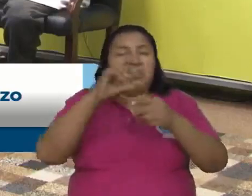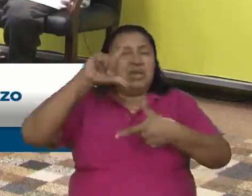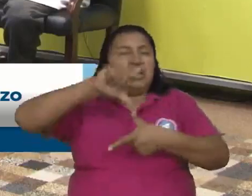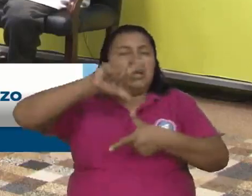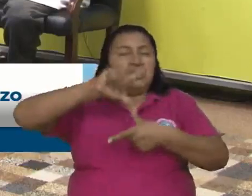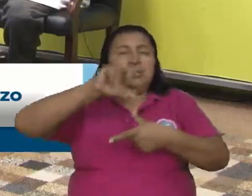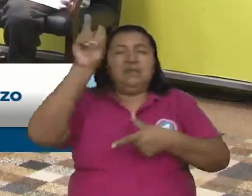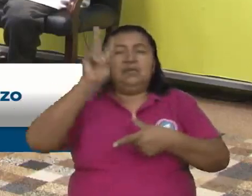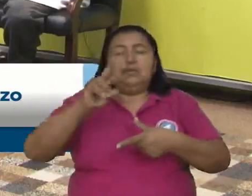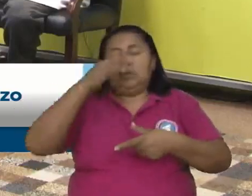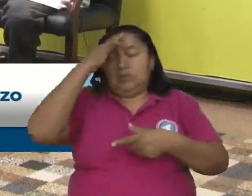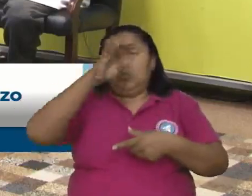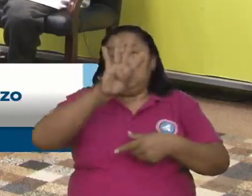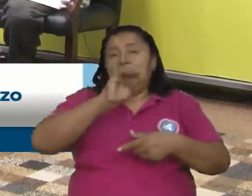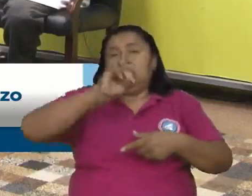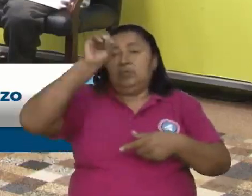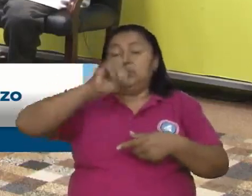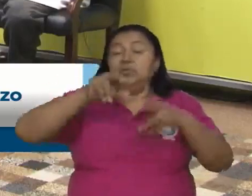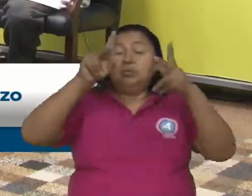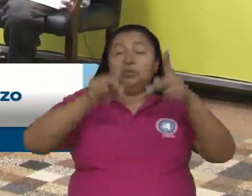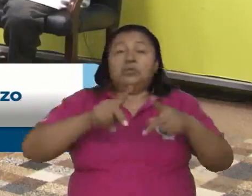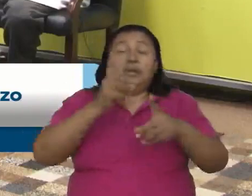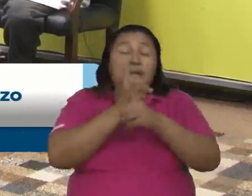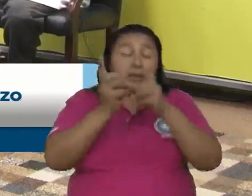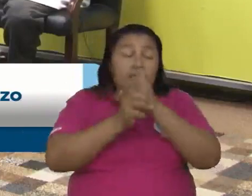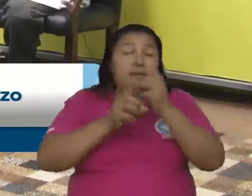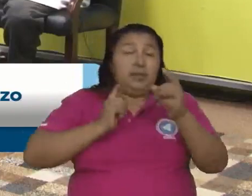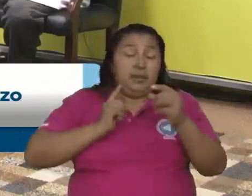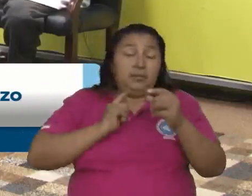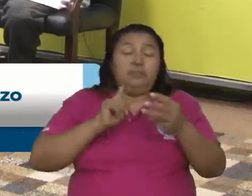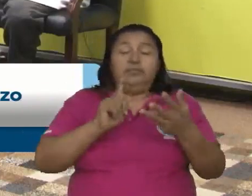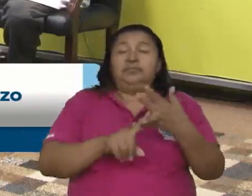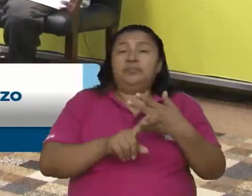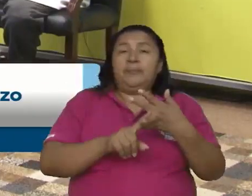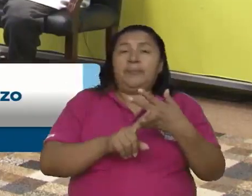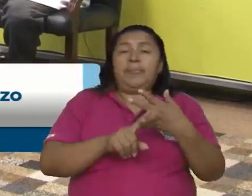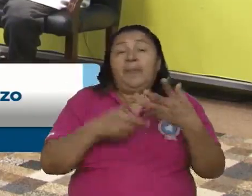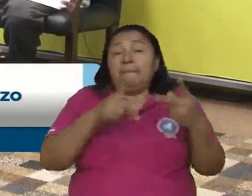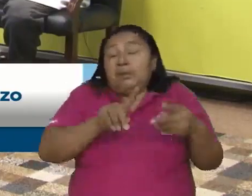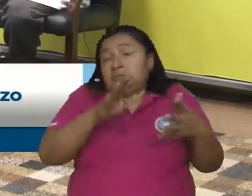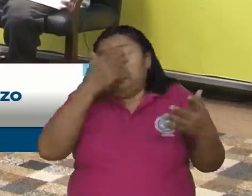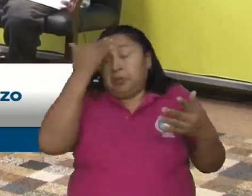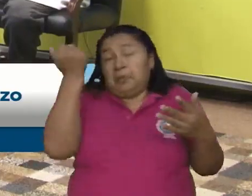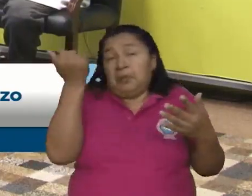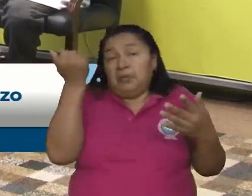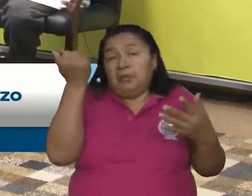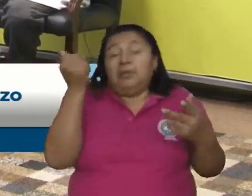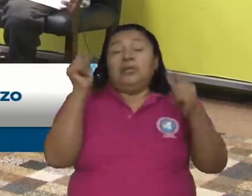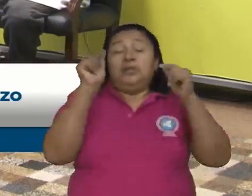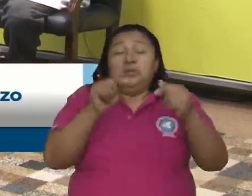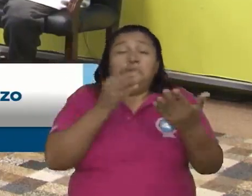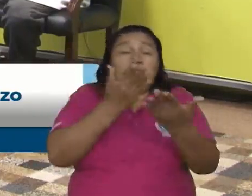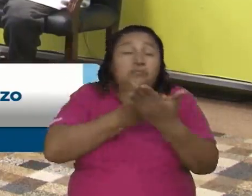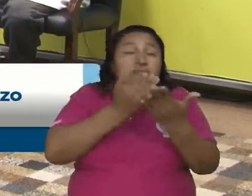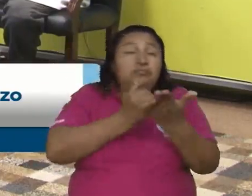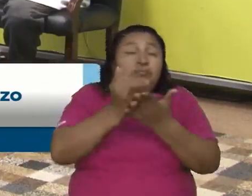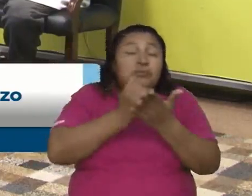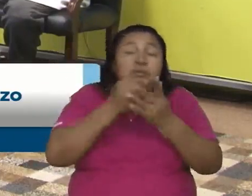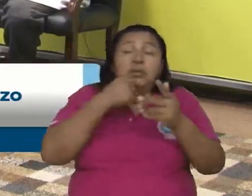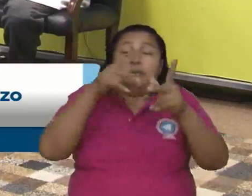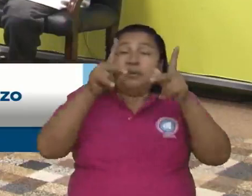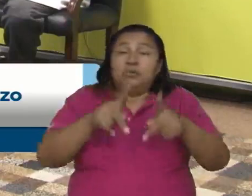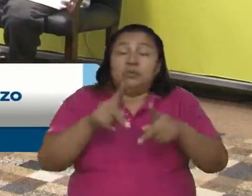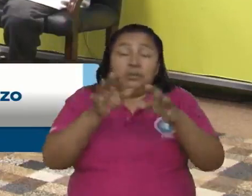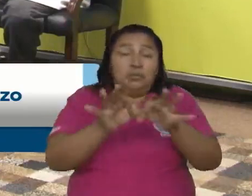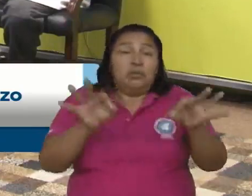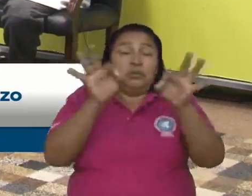al 40% de los pacientes que saben que hay que ponerle, pero no le ponen. Entonces, esos son estudios que yo le digo a los residentes que son relevantes en